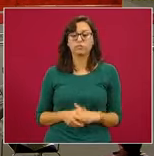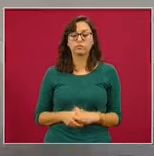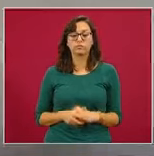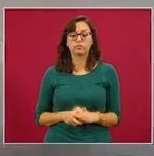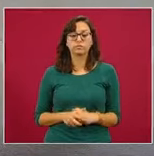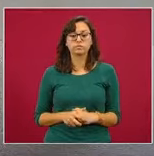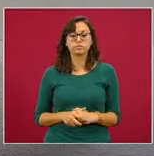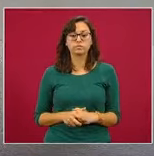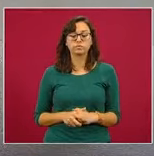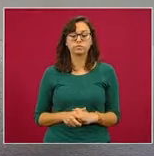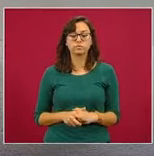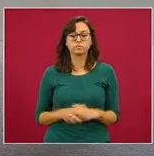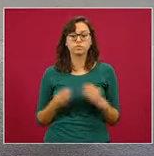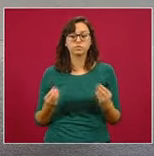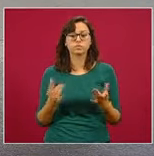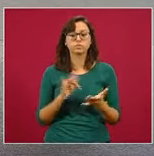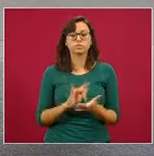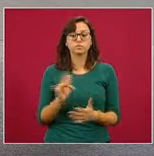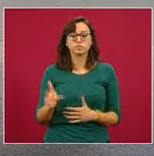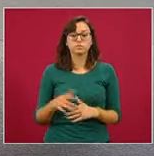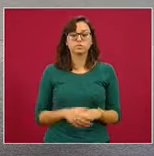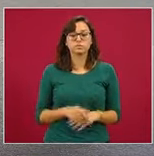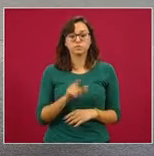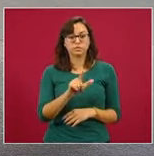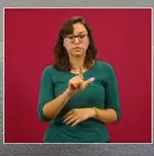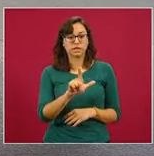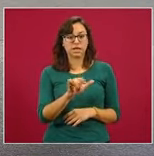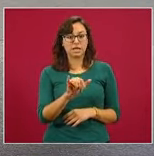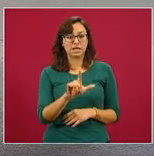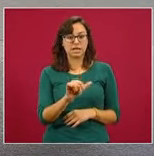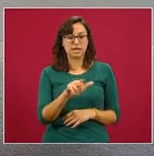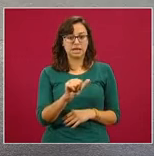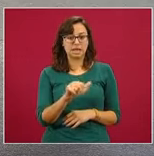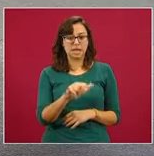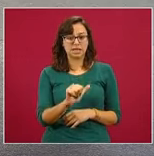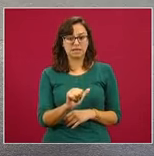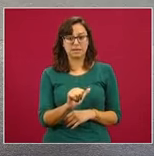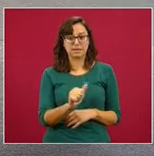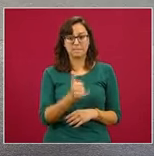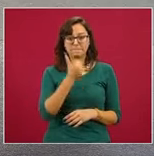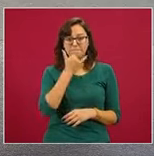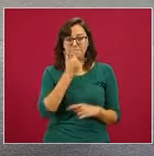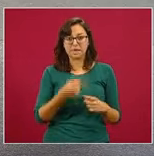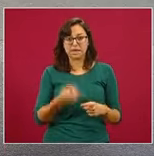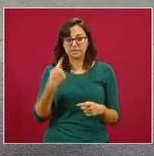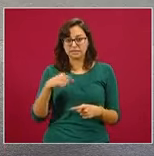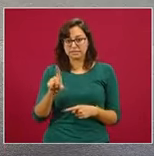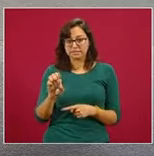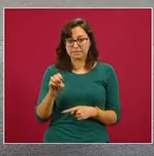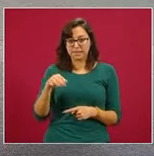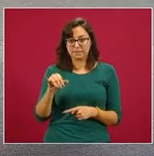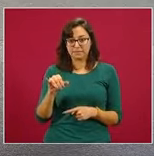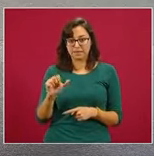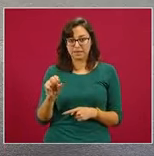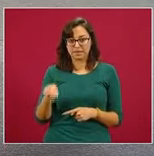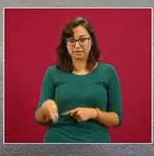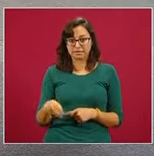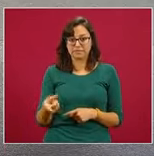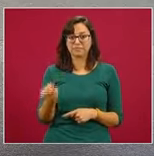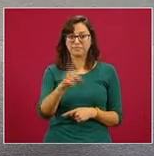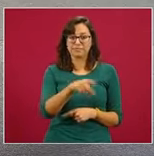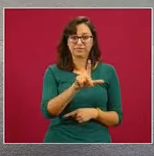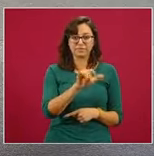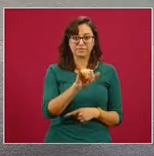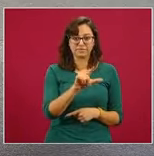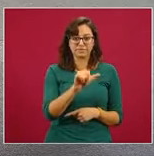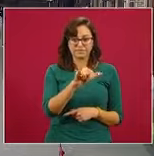educativa. Muchas gracias. Liliana Noble, Pulso Saludable, estaba antes Demián, ya me lo salté. Liliana, que ayer no le tocó.